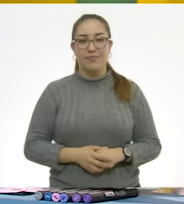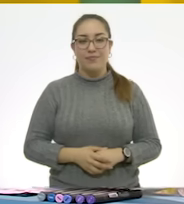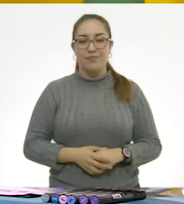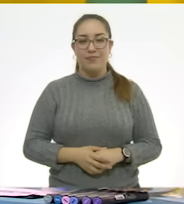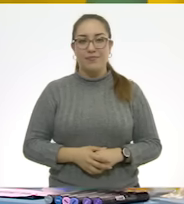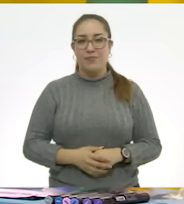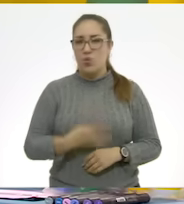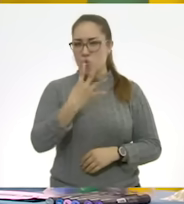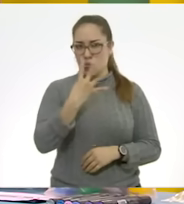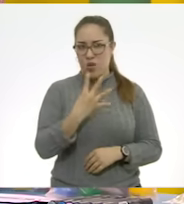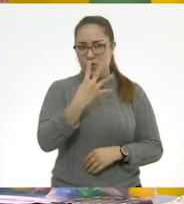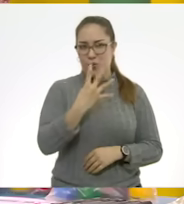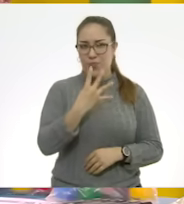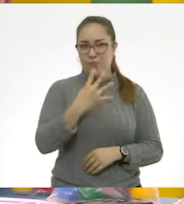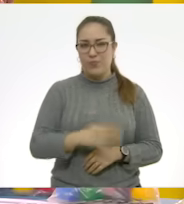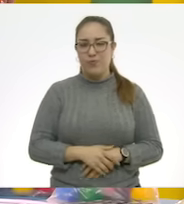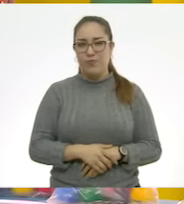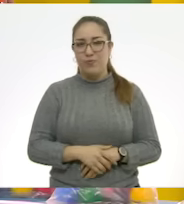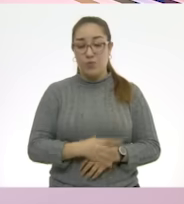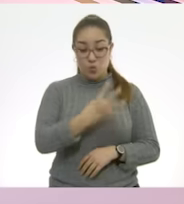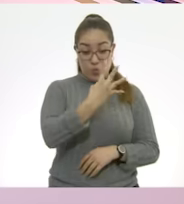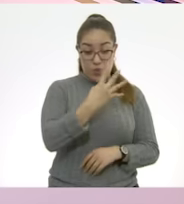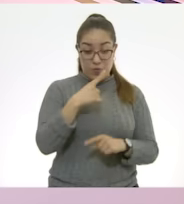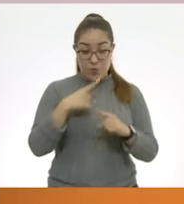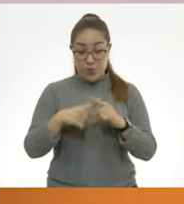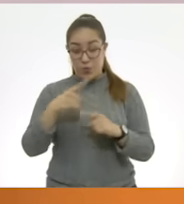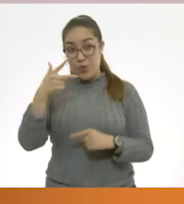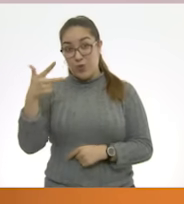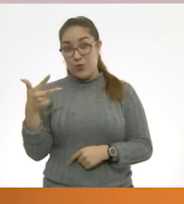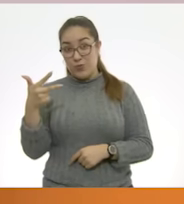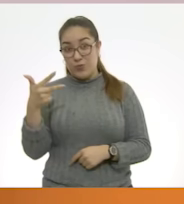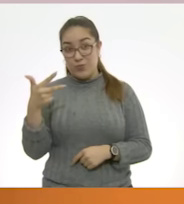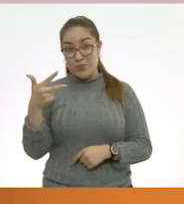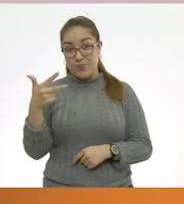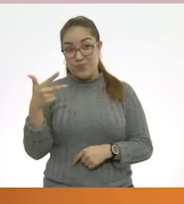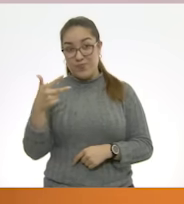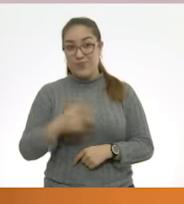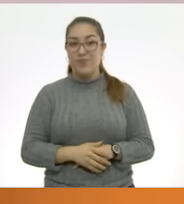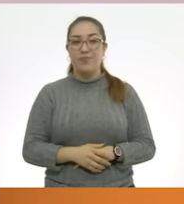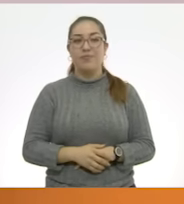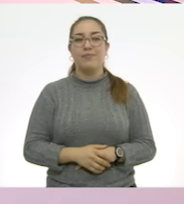ver. 4. 8. 4 por 8.